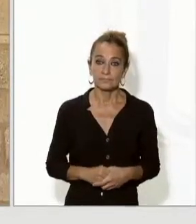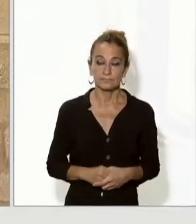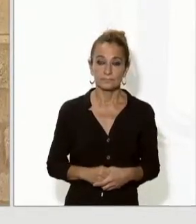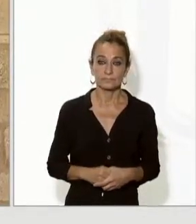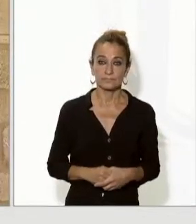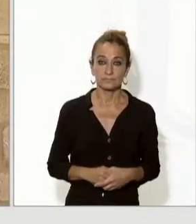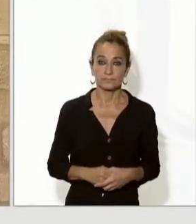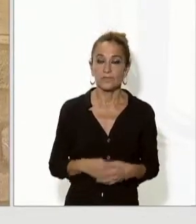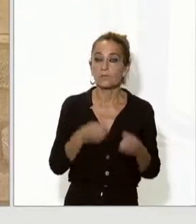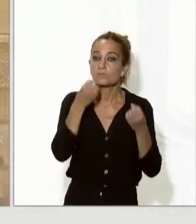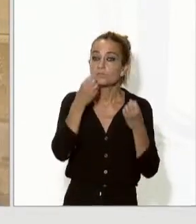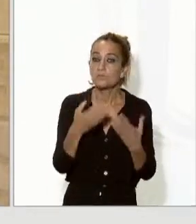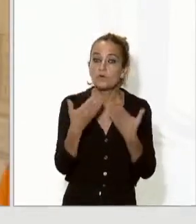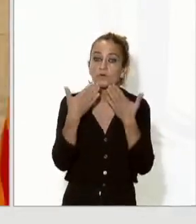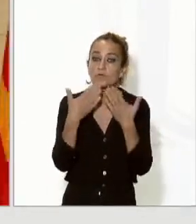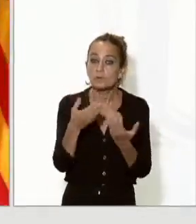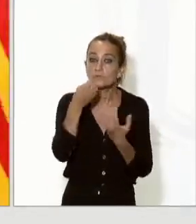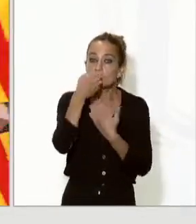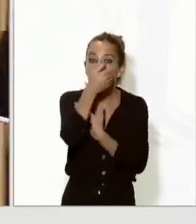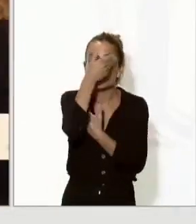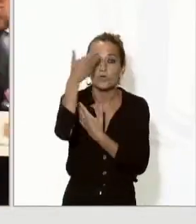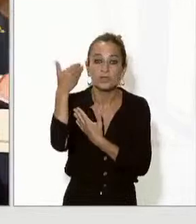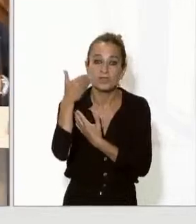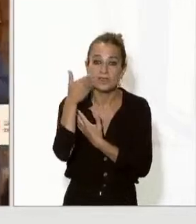muy bien muchas gracias buena tarde